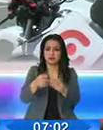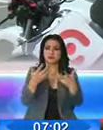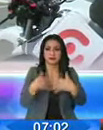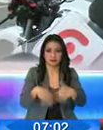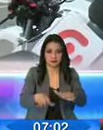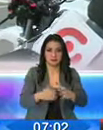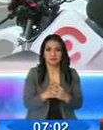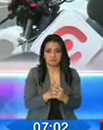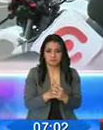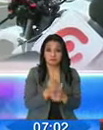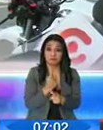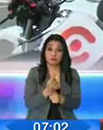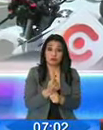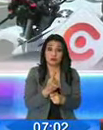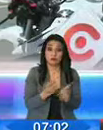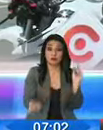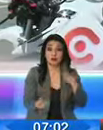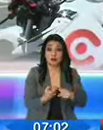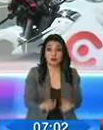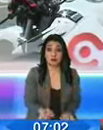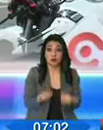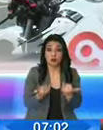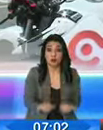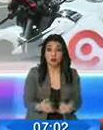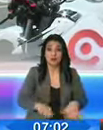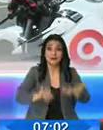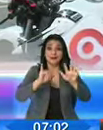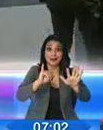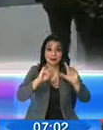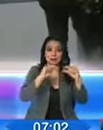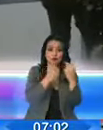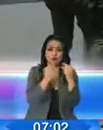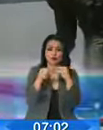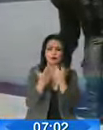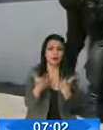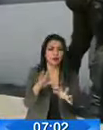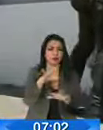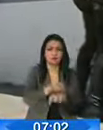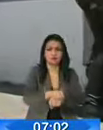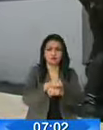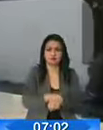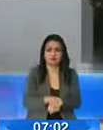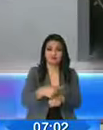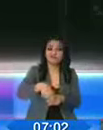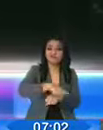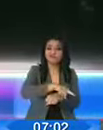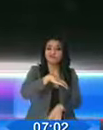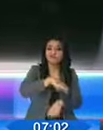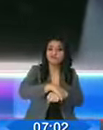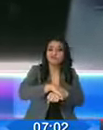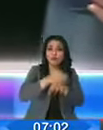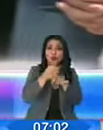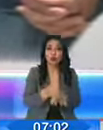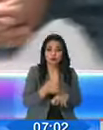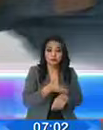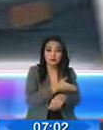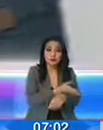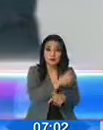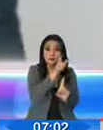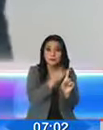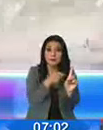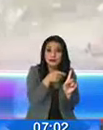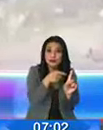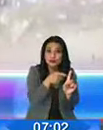así que llevamos ya 6 organizaciones. Los detenidos fueron aprehendidos cuando uno de los presuntos